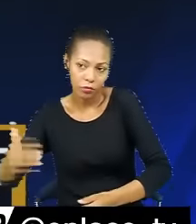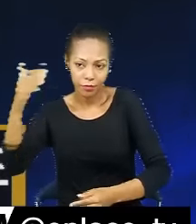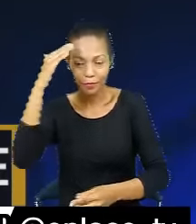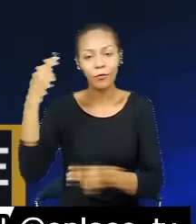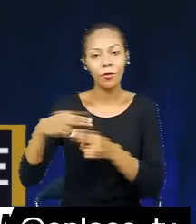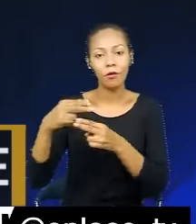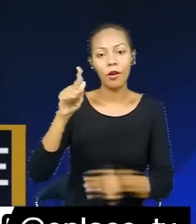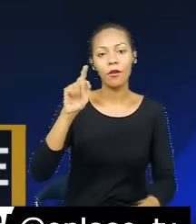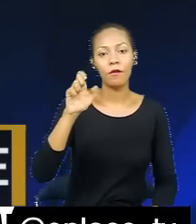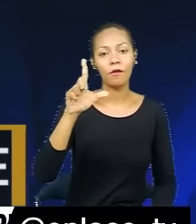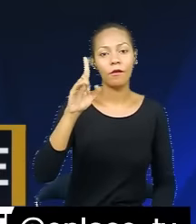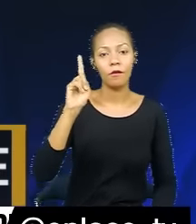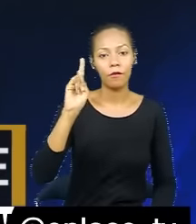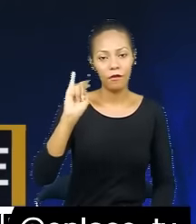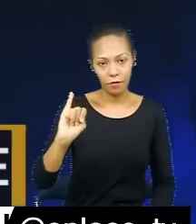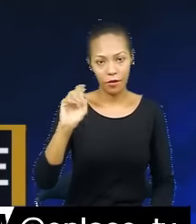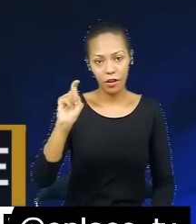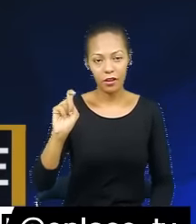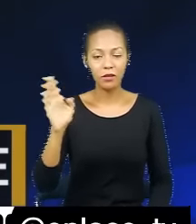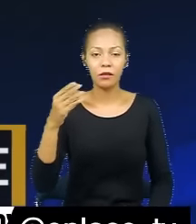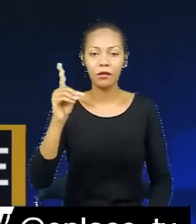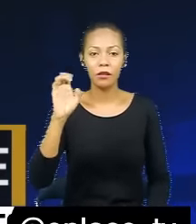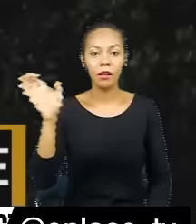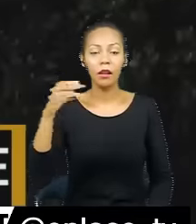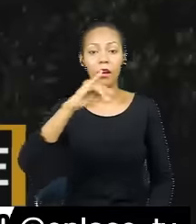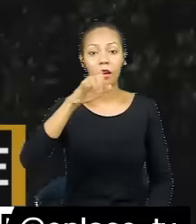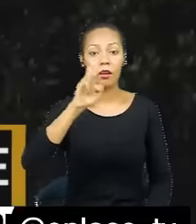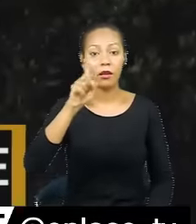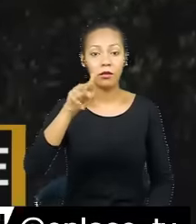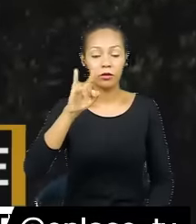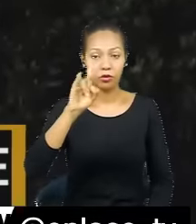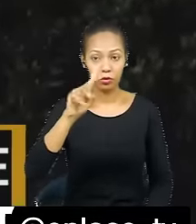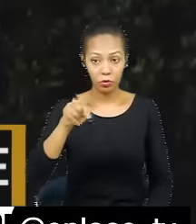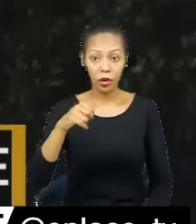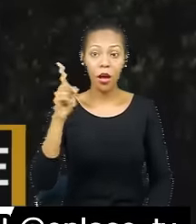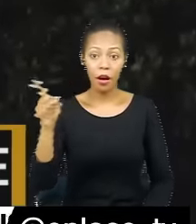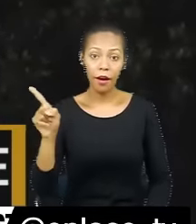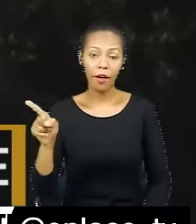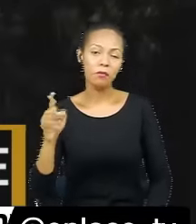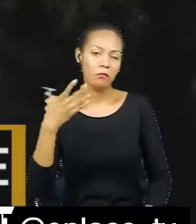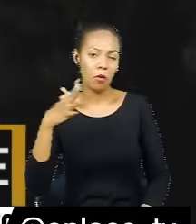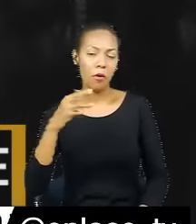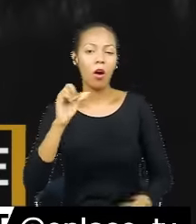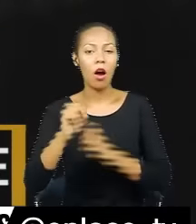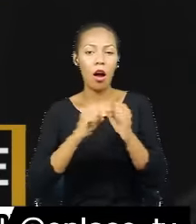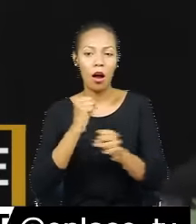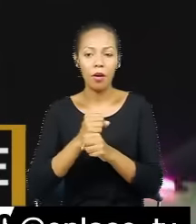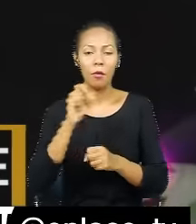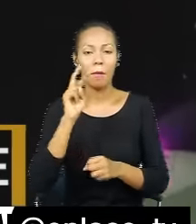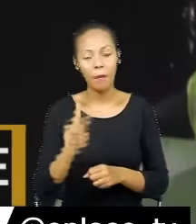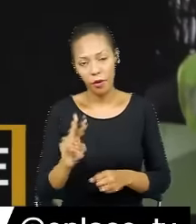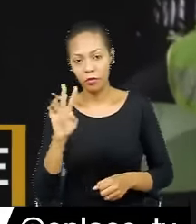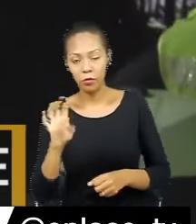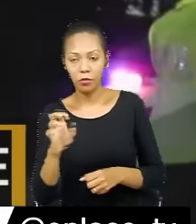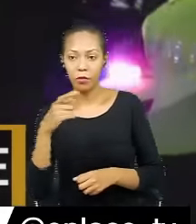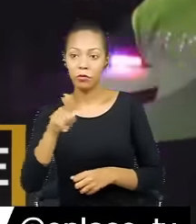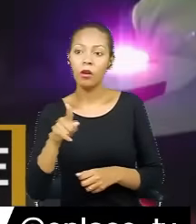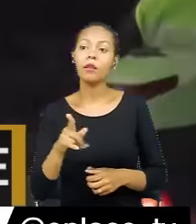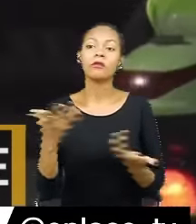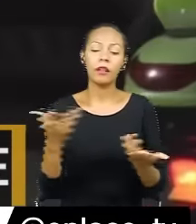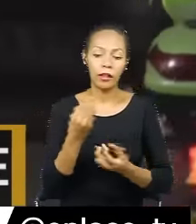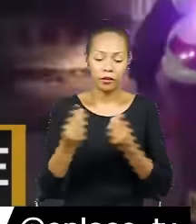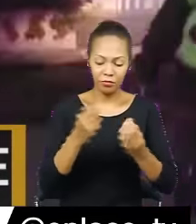Castillo Calvo, de aproximadamente 25 años de edad, le propinó un mortal golpe, presuntamente con una pesa, en su cabeza, que de inmediato